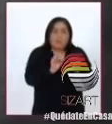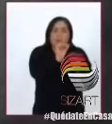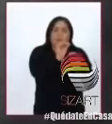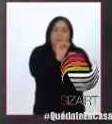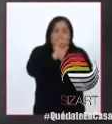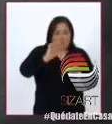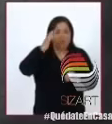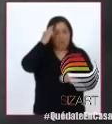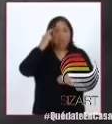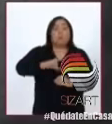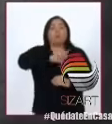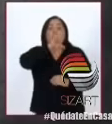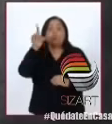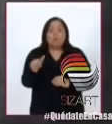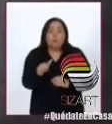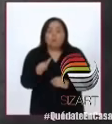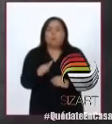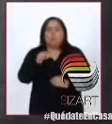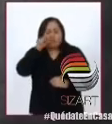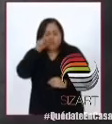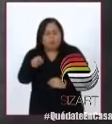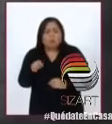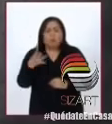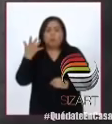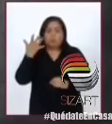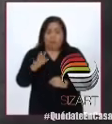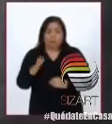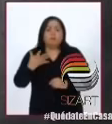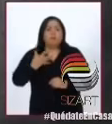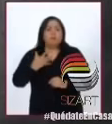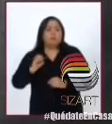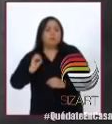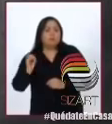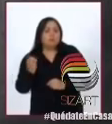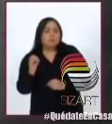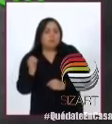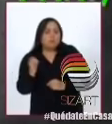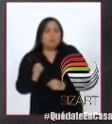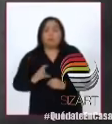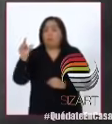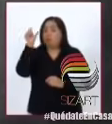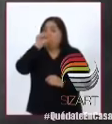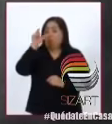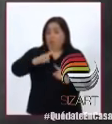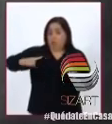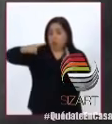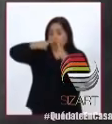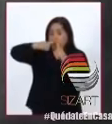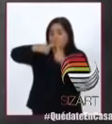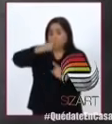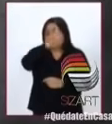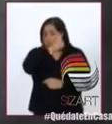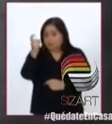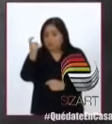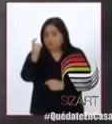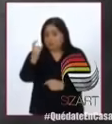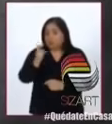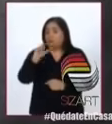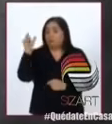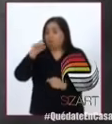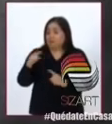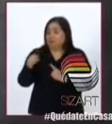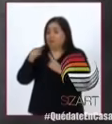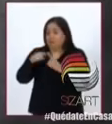izquierda. Y por otra parte, vemos que el 10 tiene un 0. Cuando se dividió entre 100, o sea cuando el